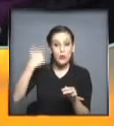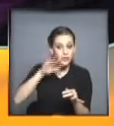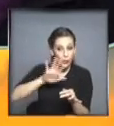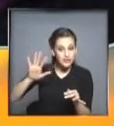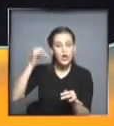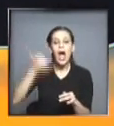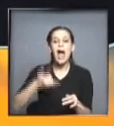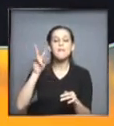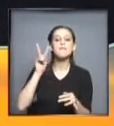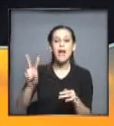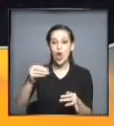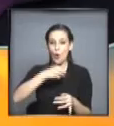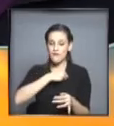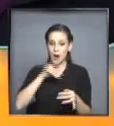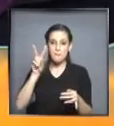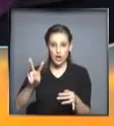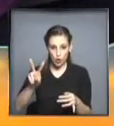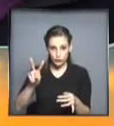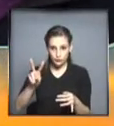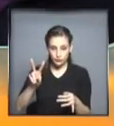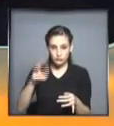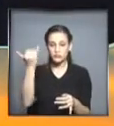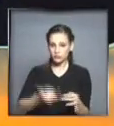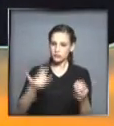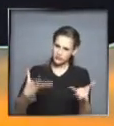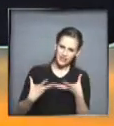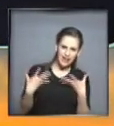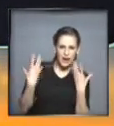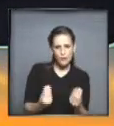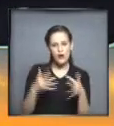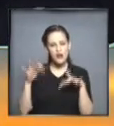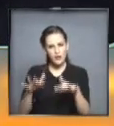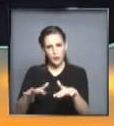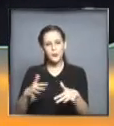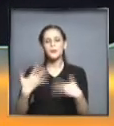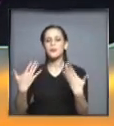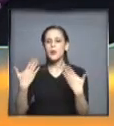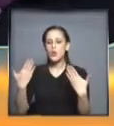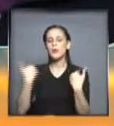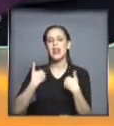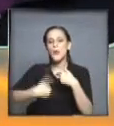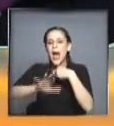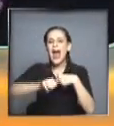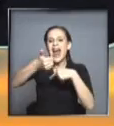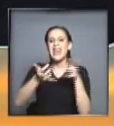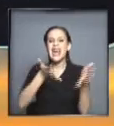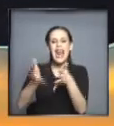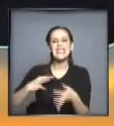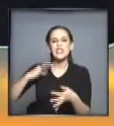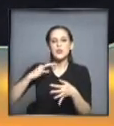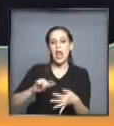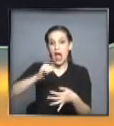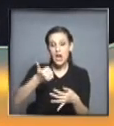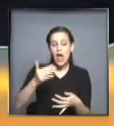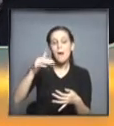teniendo el peronismo un masivo apoyo popular, una posibilidad grande de ganar una guerra civil, Juan